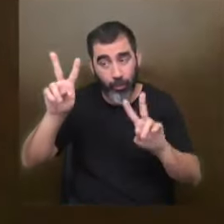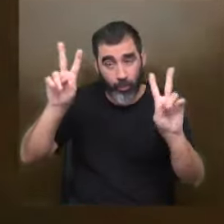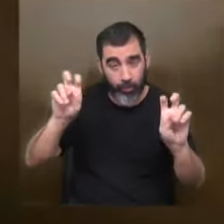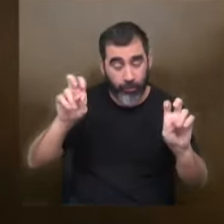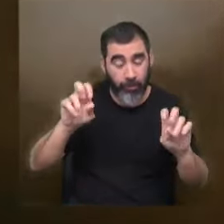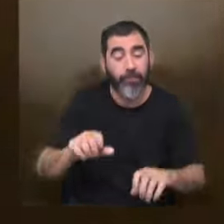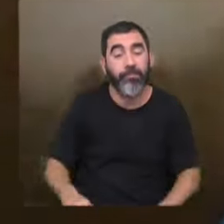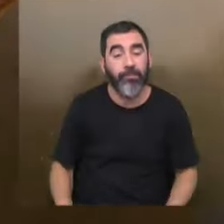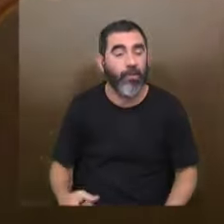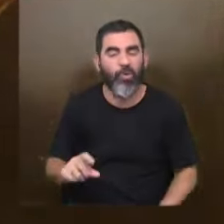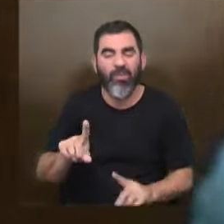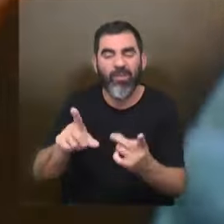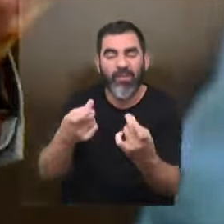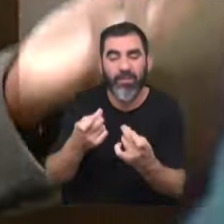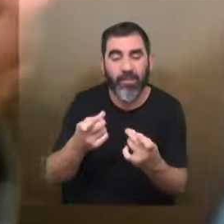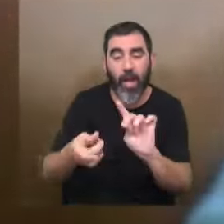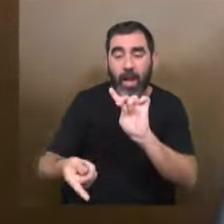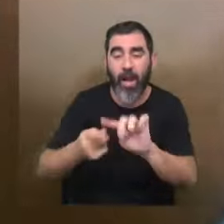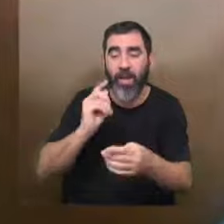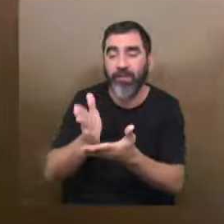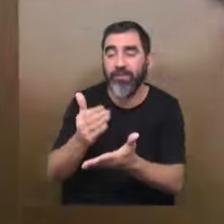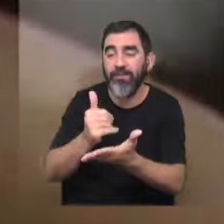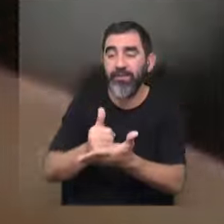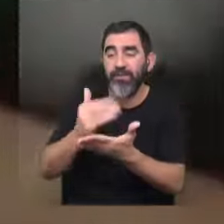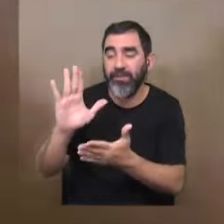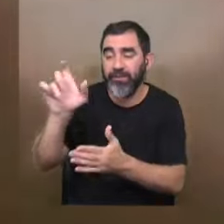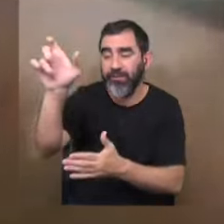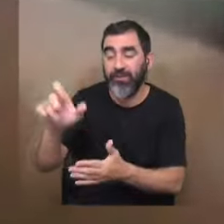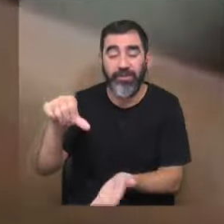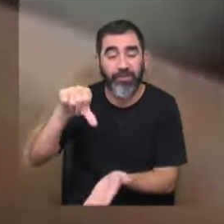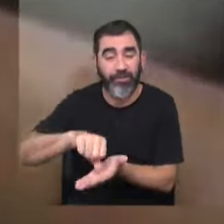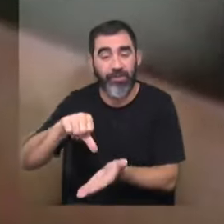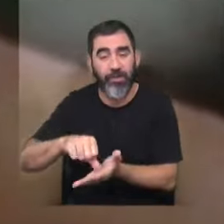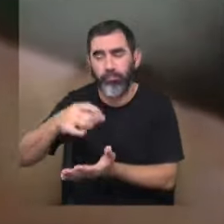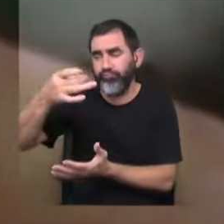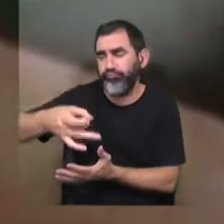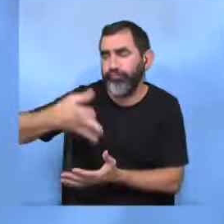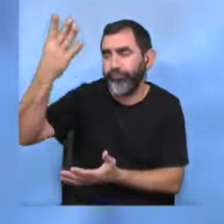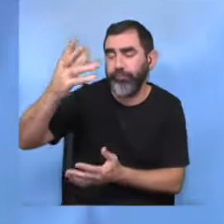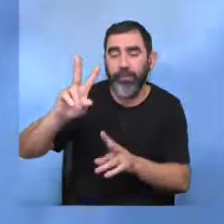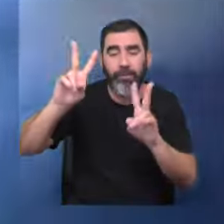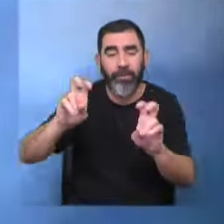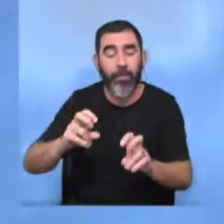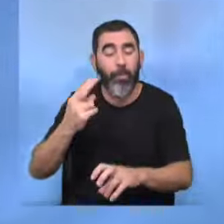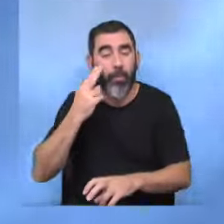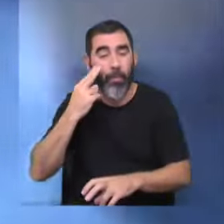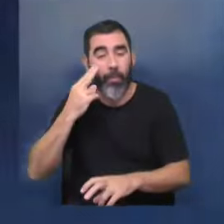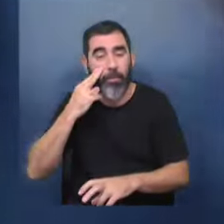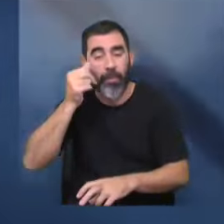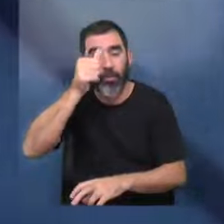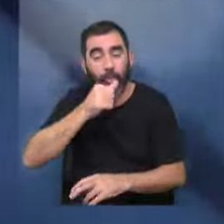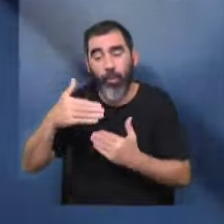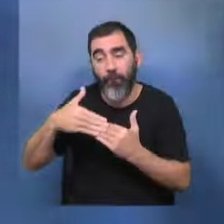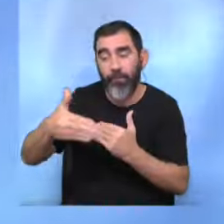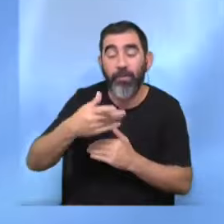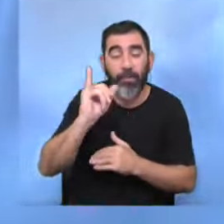decir, bueno, no hace falta que el canciller, el ministro de Relaciones Exteriores de un país, sea experto en los problemas que tiene que resolver con los vecinos,